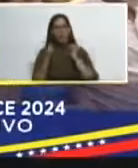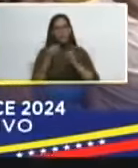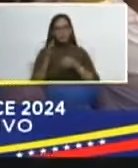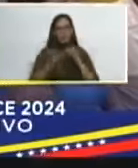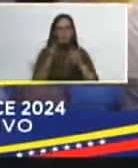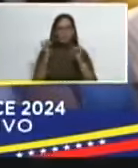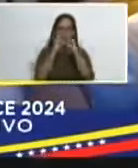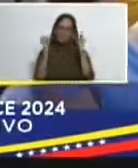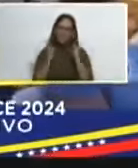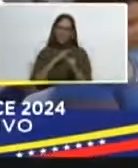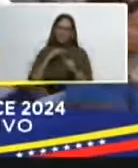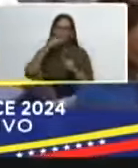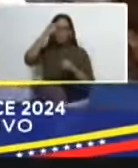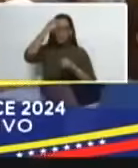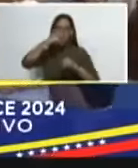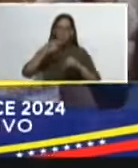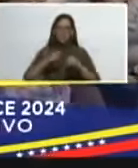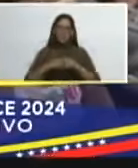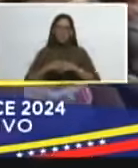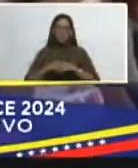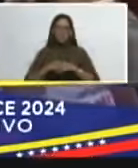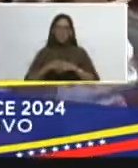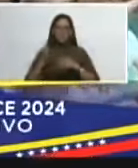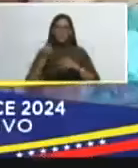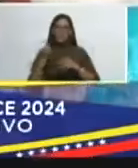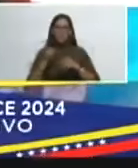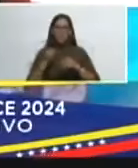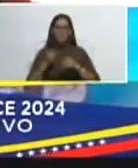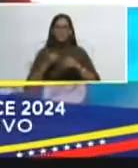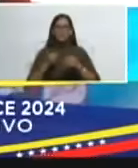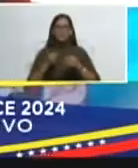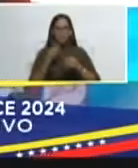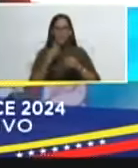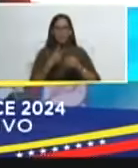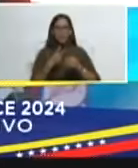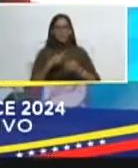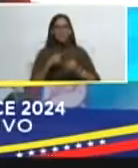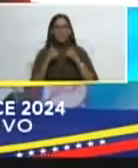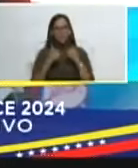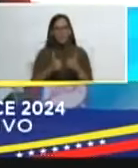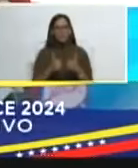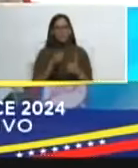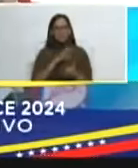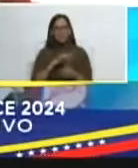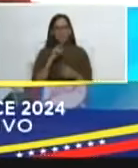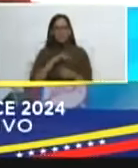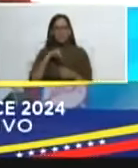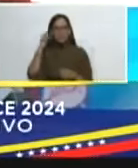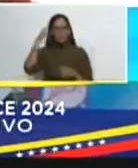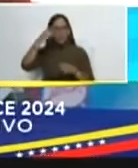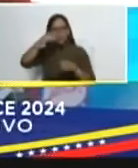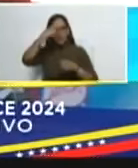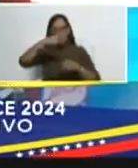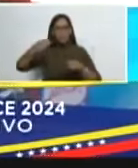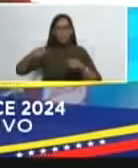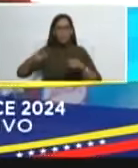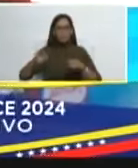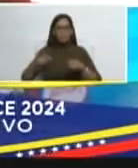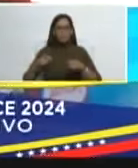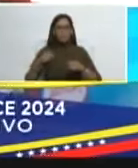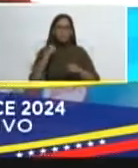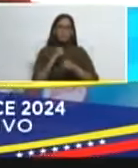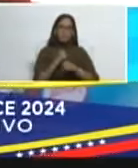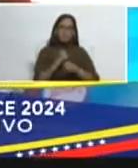felicidad de nuestro pueblo? ¿Cómo se traduce eso en el bienestar social de nuestro pueblo? Fíjese, presidente, el ingreso a los